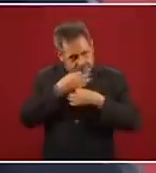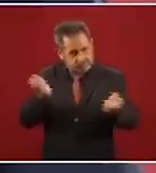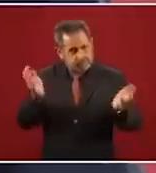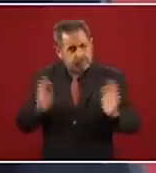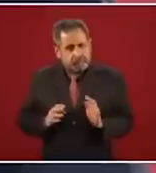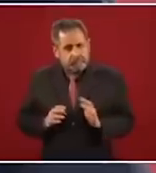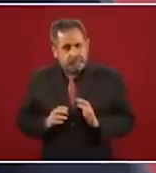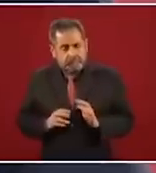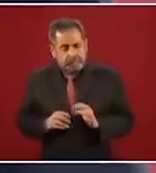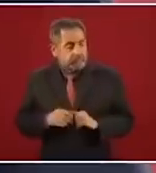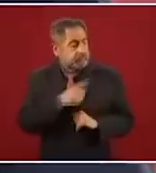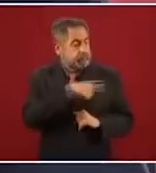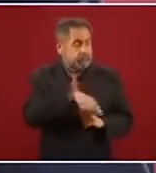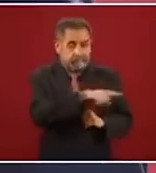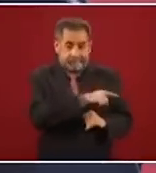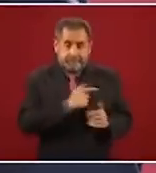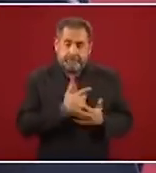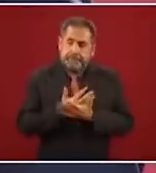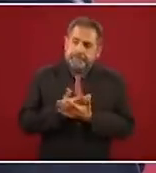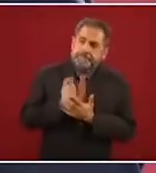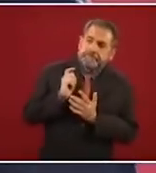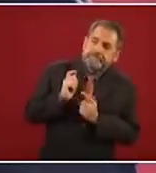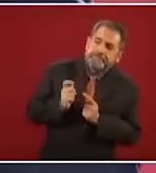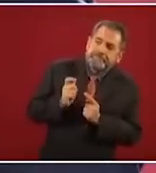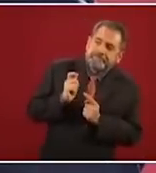están esperando que